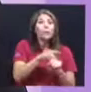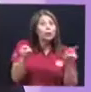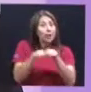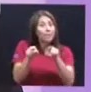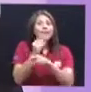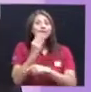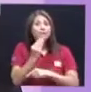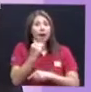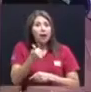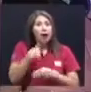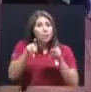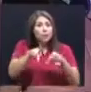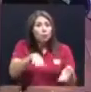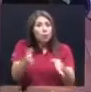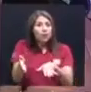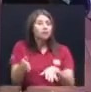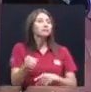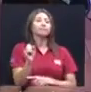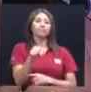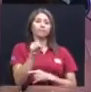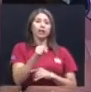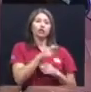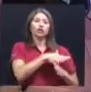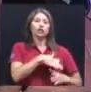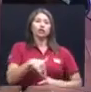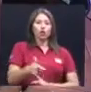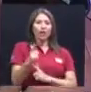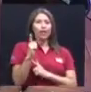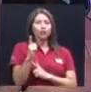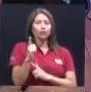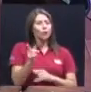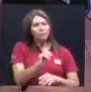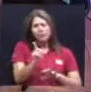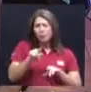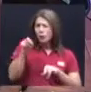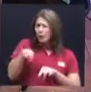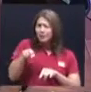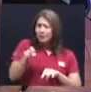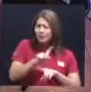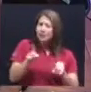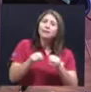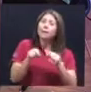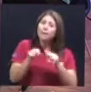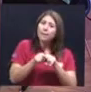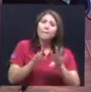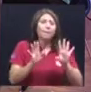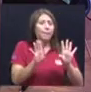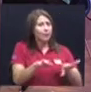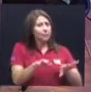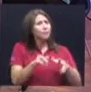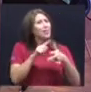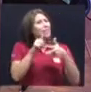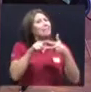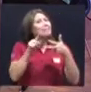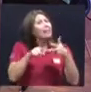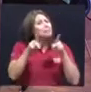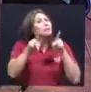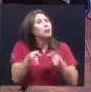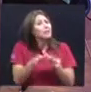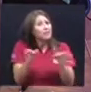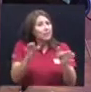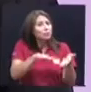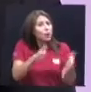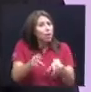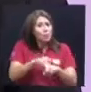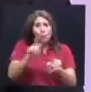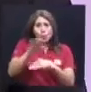muertes verdad No necesariamente también hay hay civiles que se mueren civiles Bueno estamos de acuerdo pero